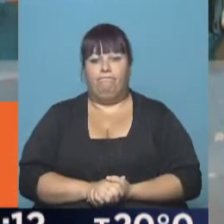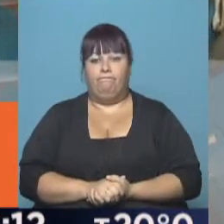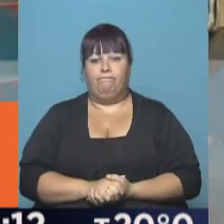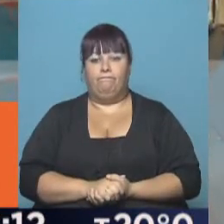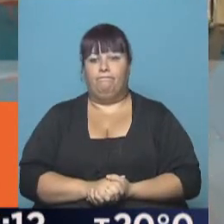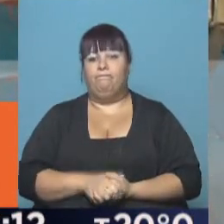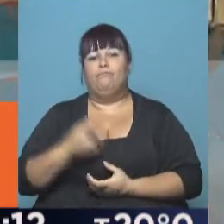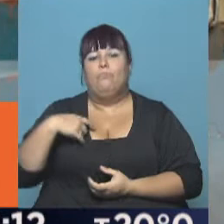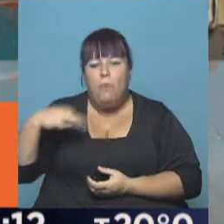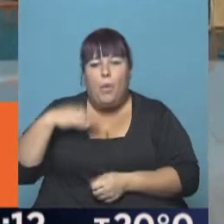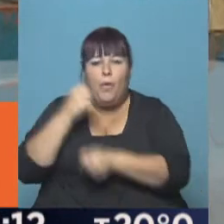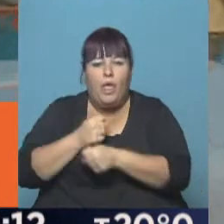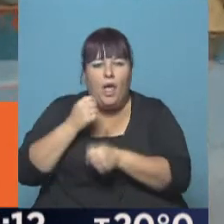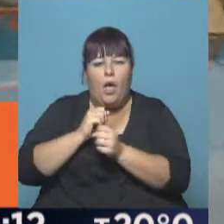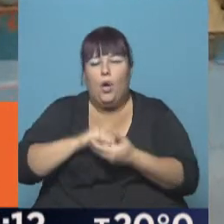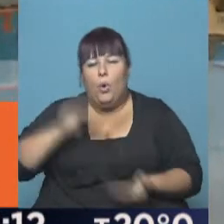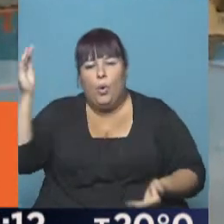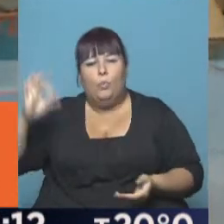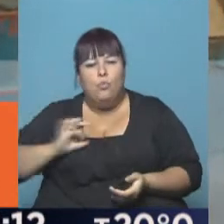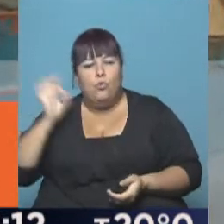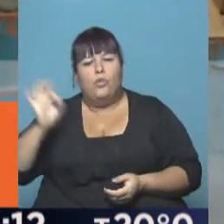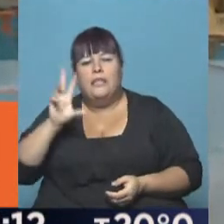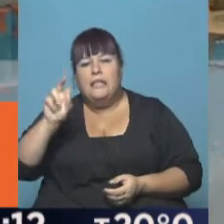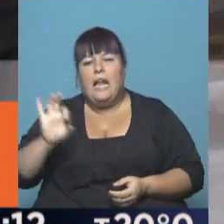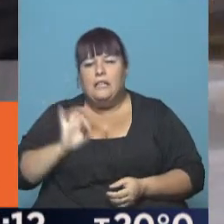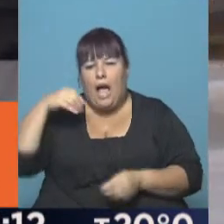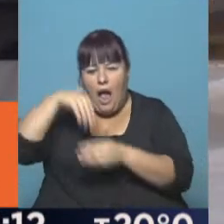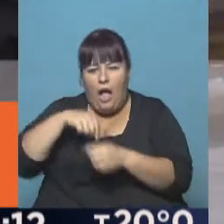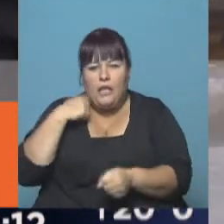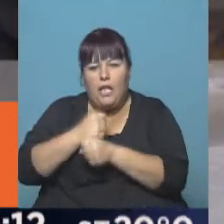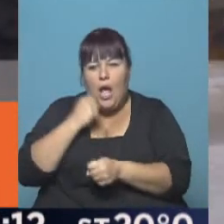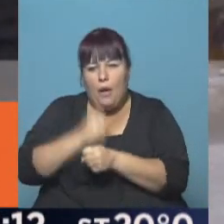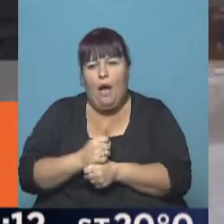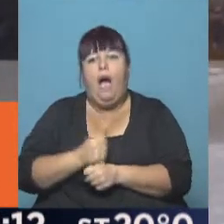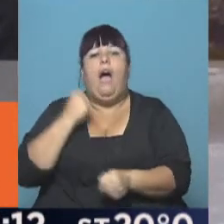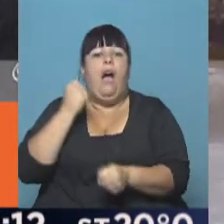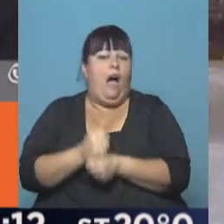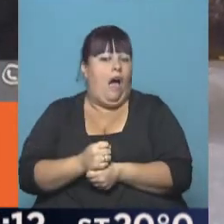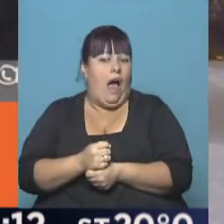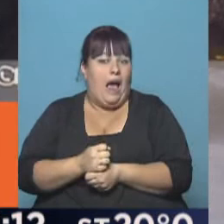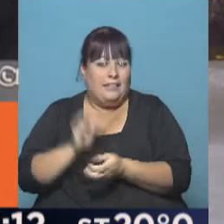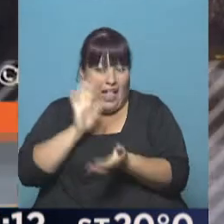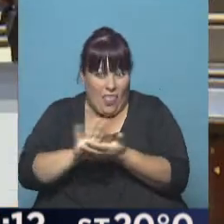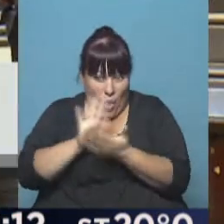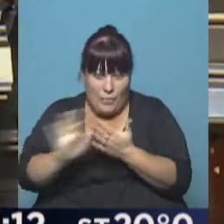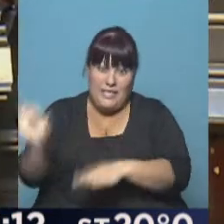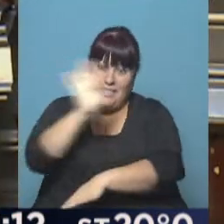Es toda una vida acá adentro. 30 años metido acá adentro. Y hasta que arranquemos de vuelta